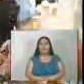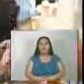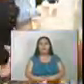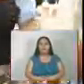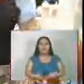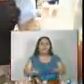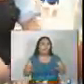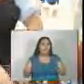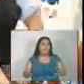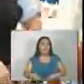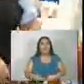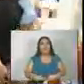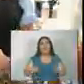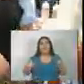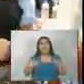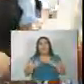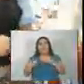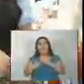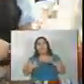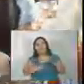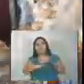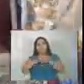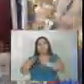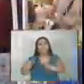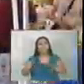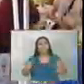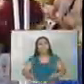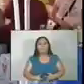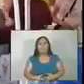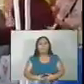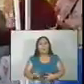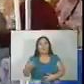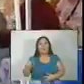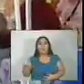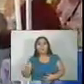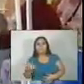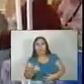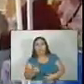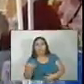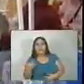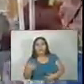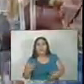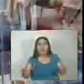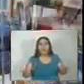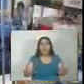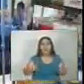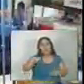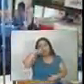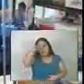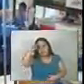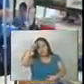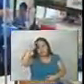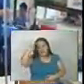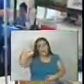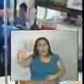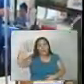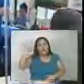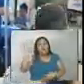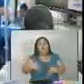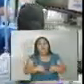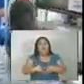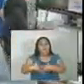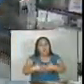Pero también está la otra cara de la moneda. Quienes ya se encuentran cumpliendo el tan anhelado sueño americano